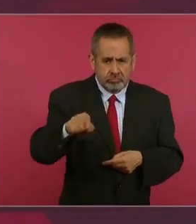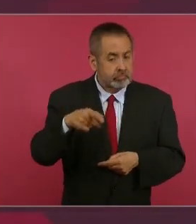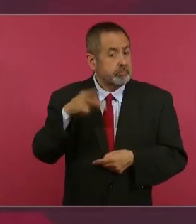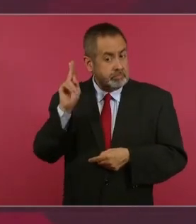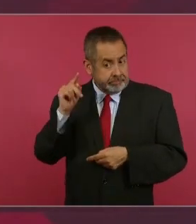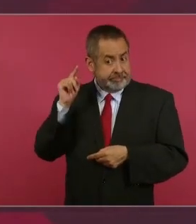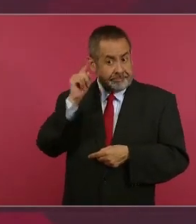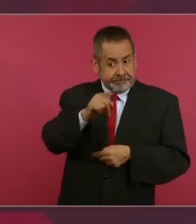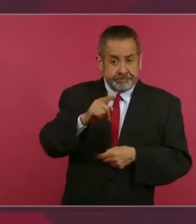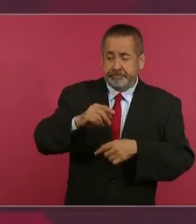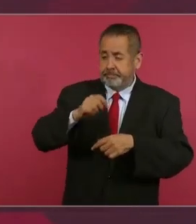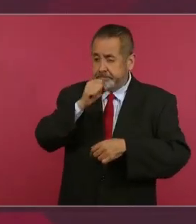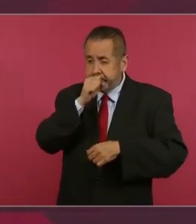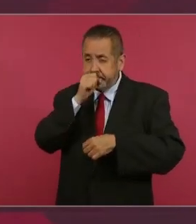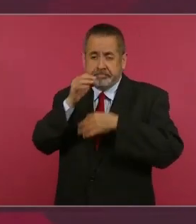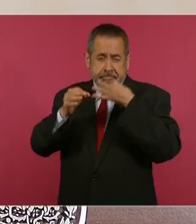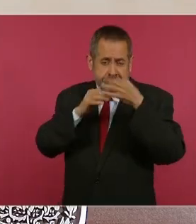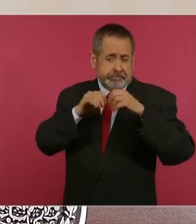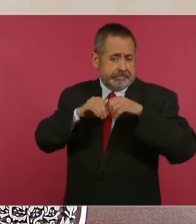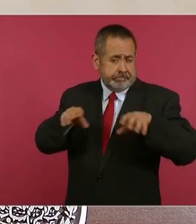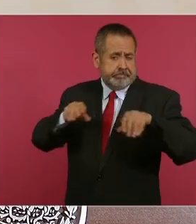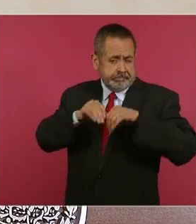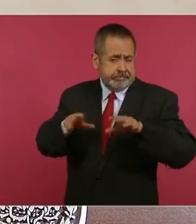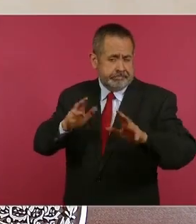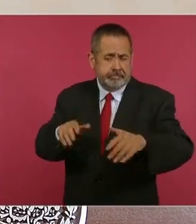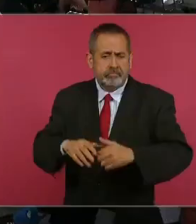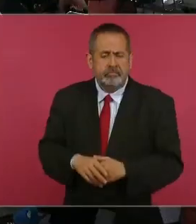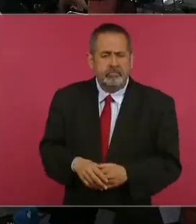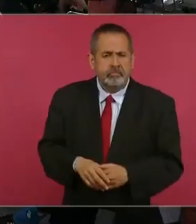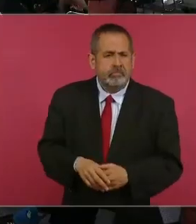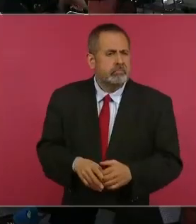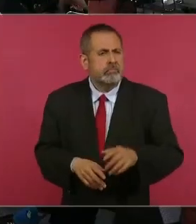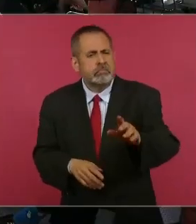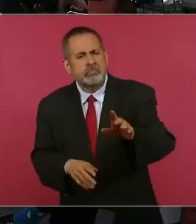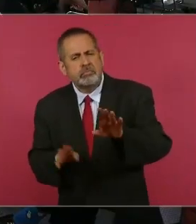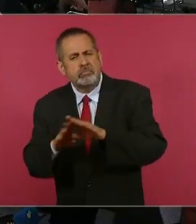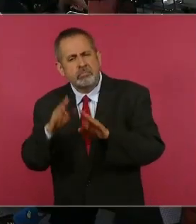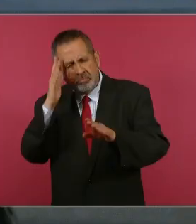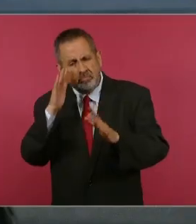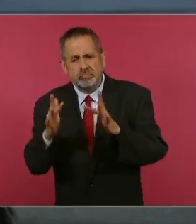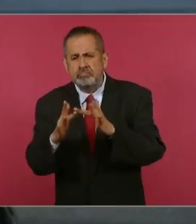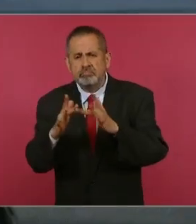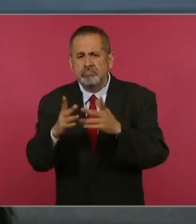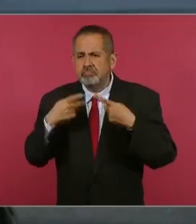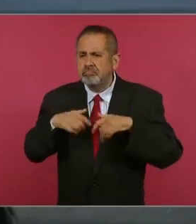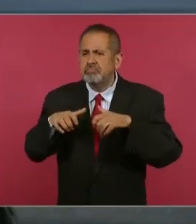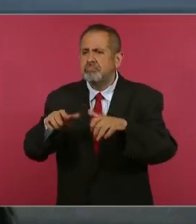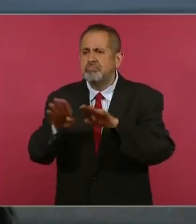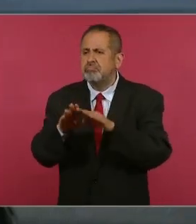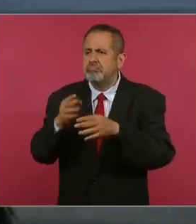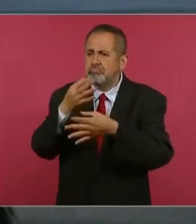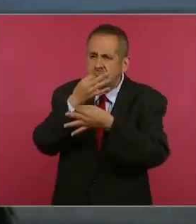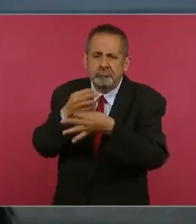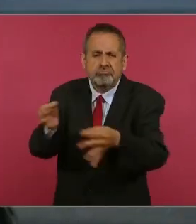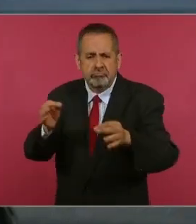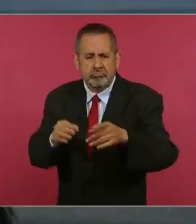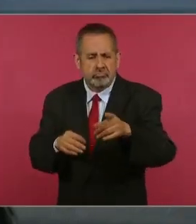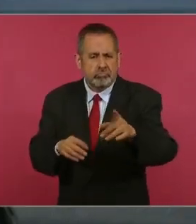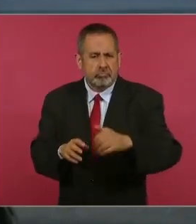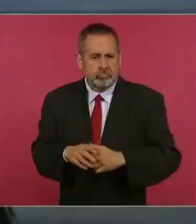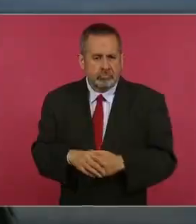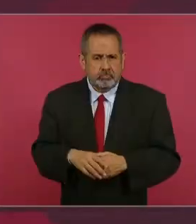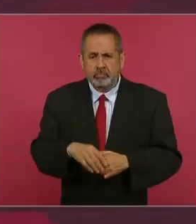están trabajando con ese propósito. ¿Y cómo se está dando justamente esta comunicación con la población, presidente? Usted hablaba…